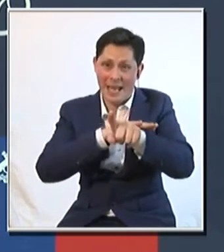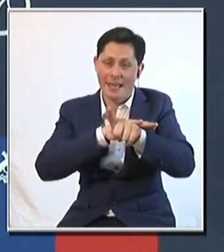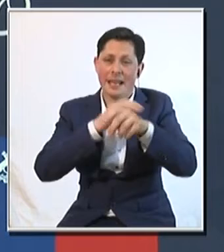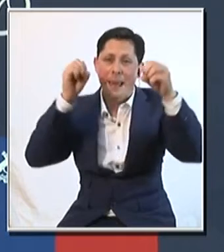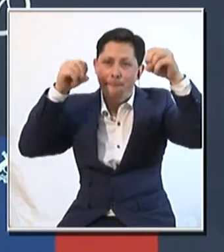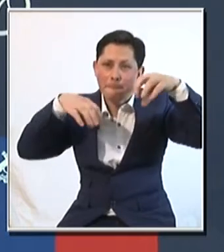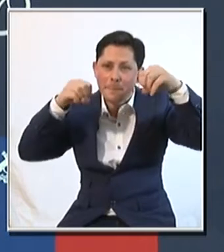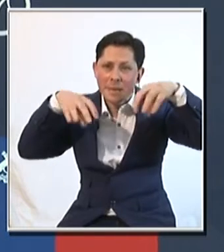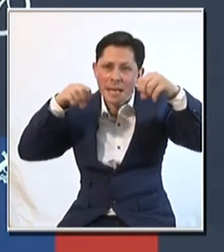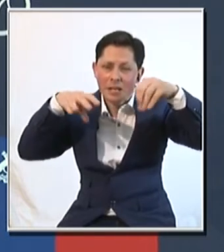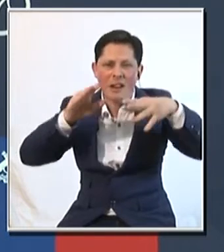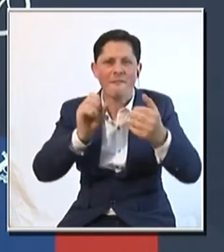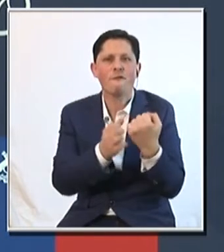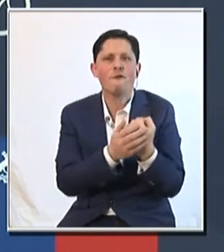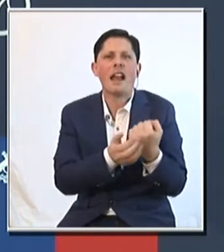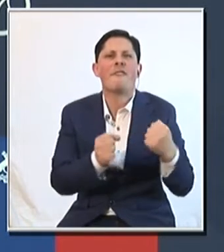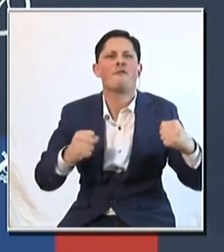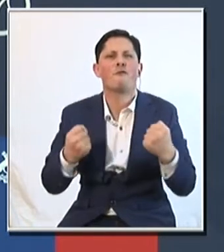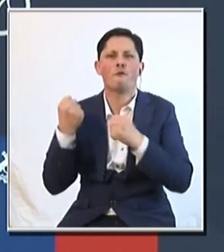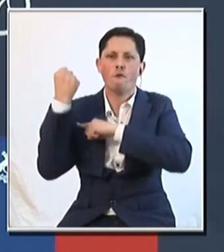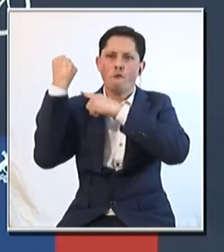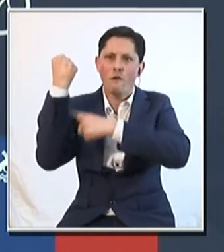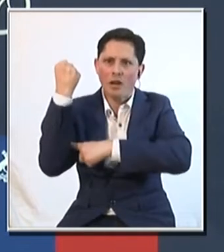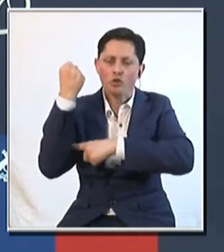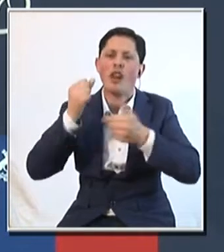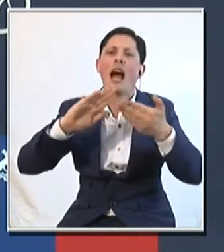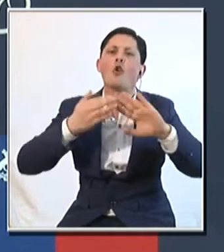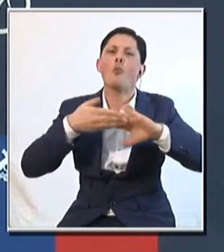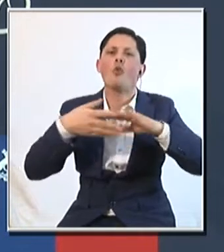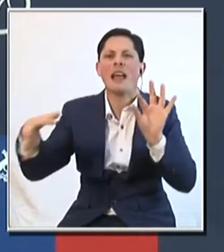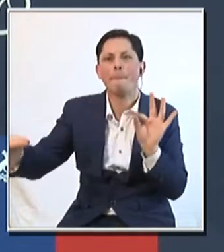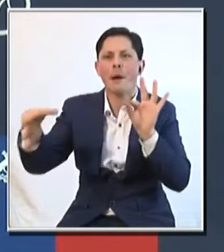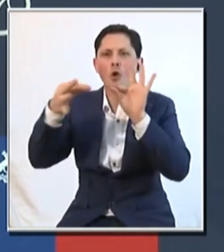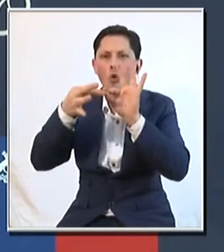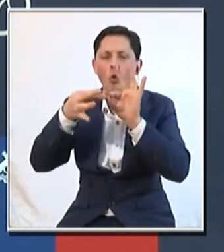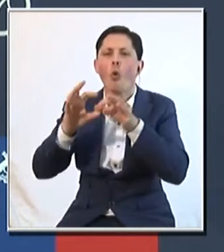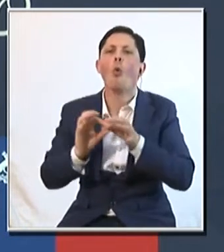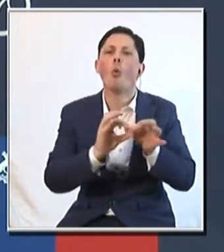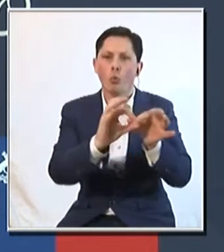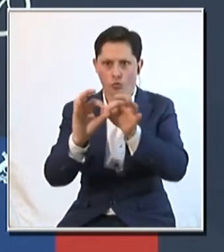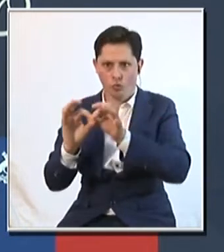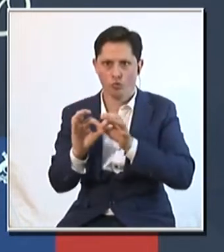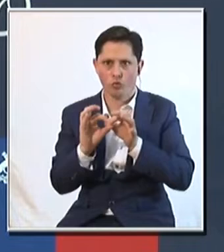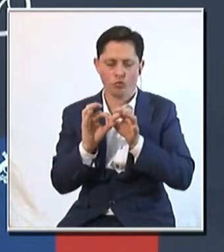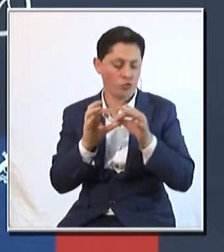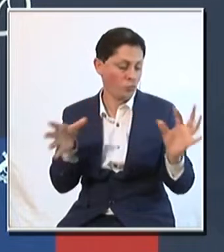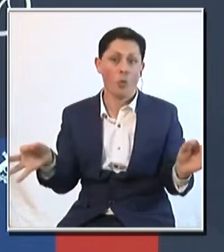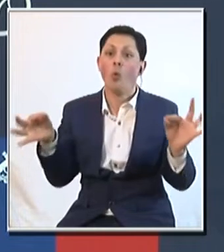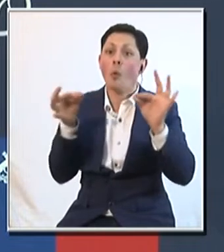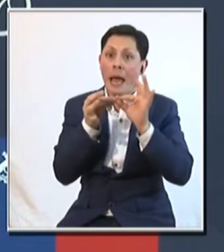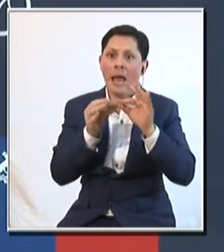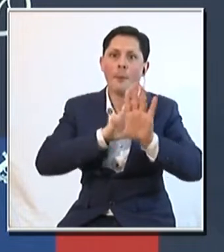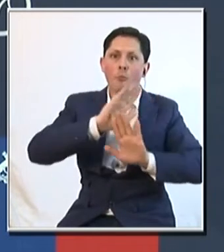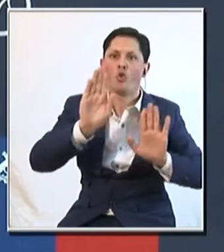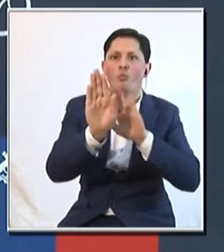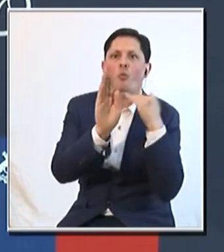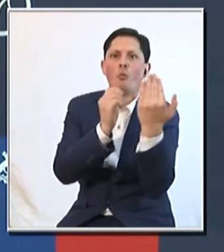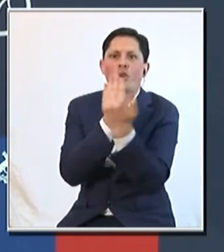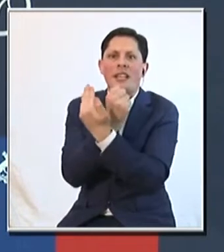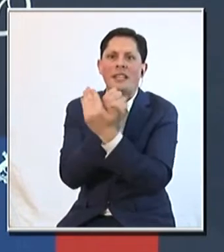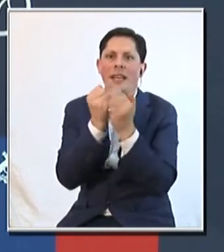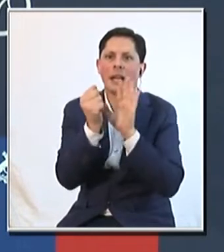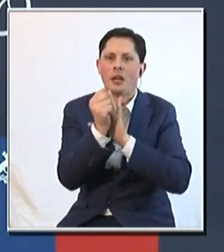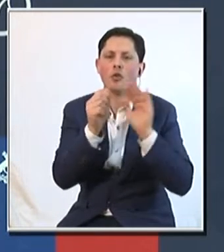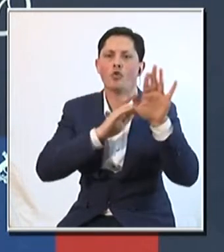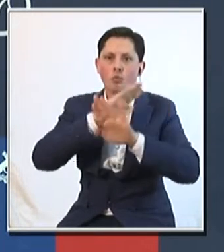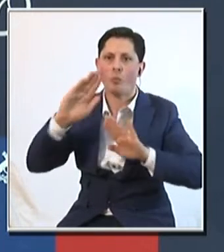sea apalancado con el esfuerzo de la comunidad para trabajar juntos y juntas en protegernos. Finalmente,